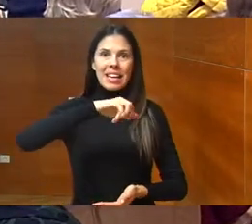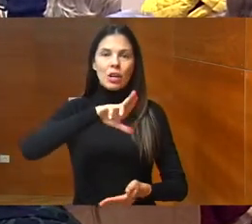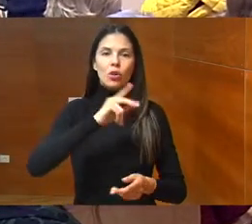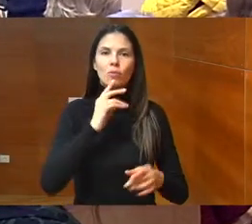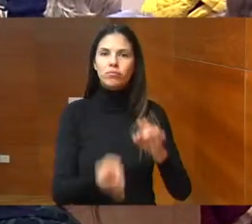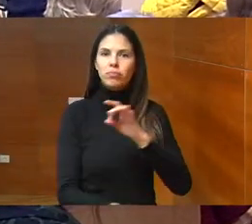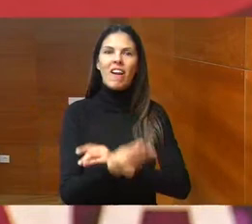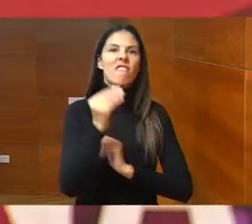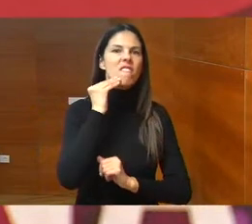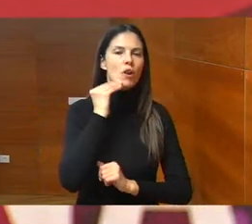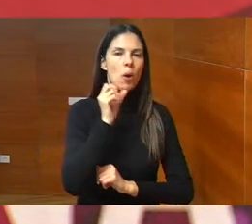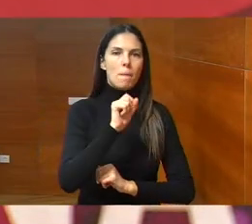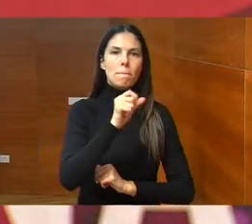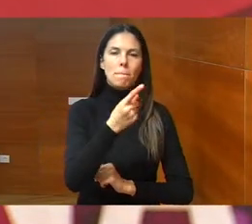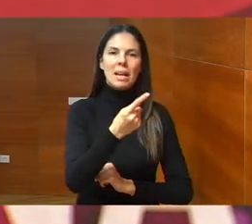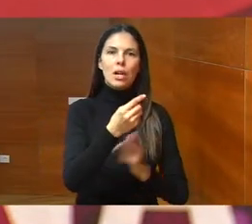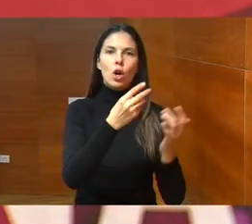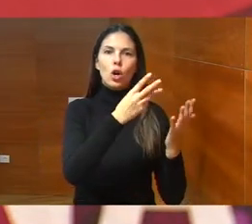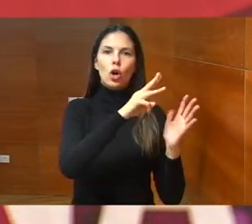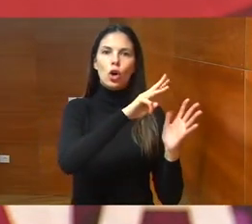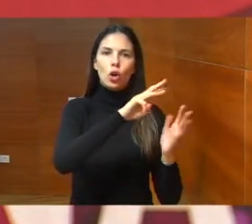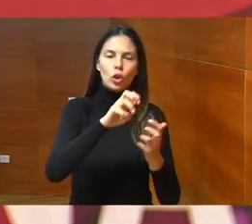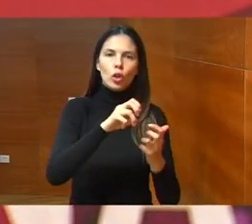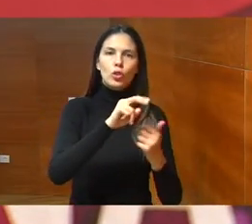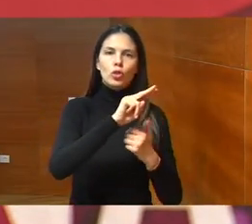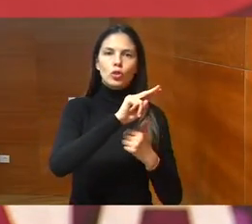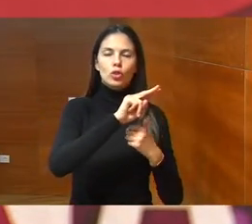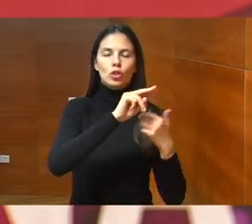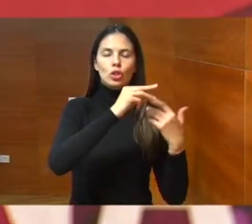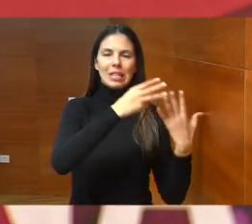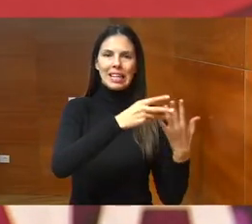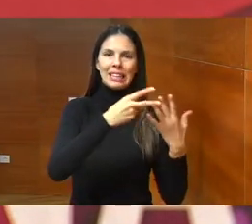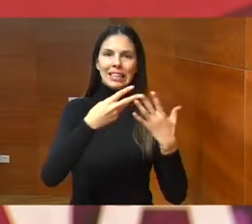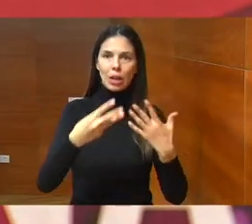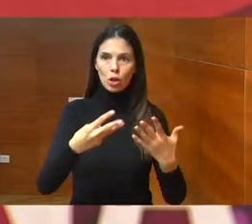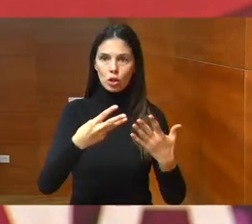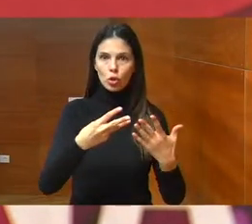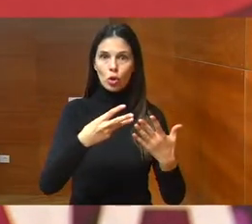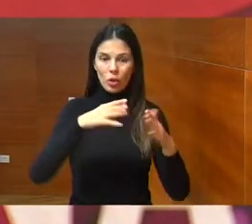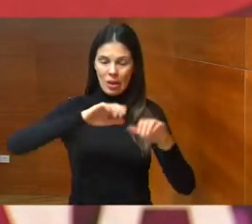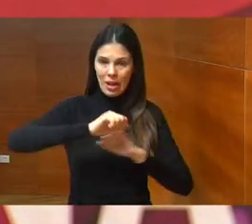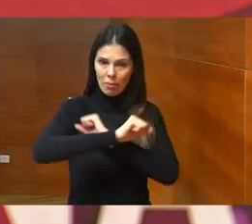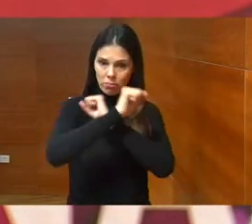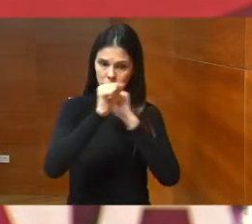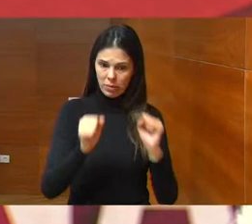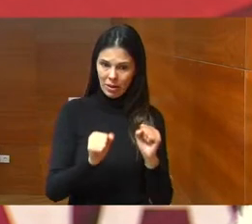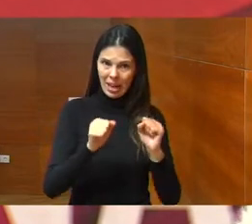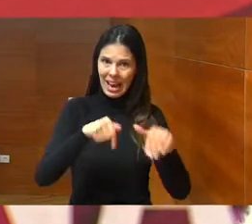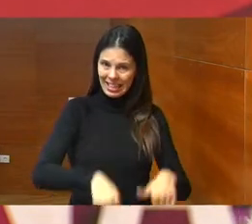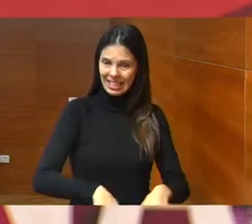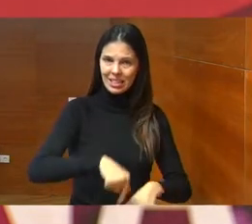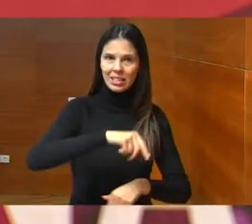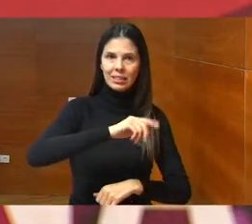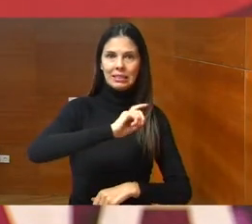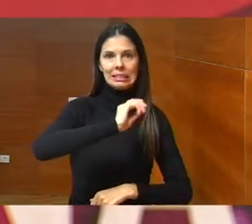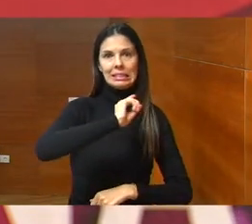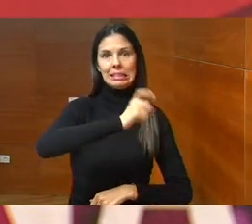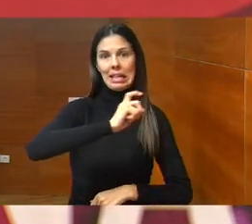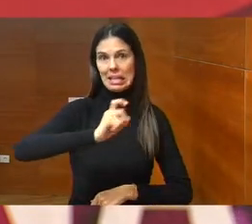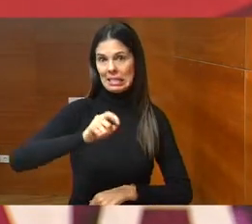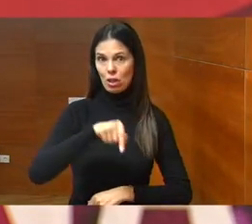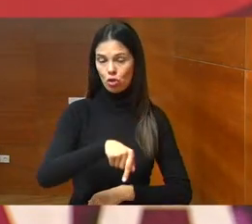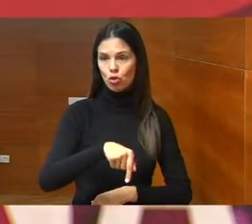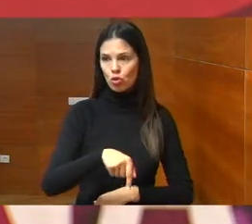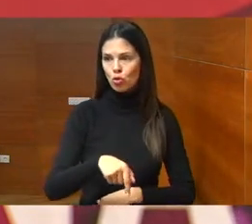ferrol 1878 1920 7 afincado pero está ubicado aquí en sansenso fue